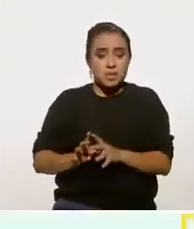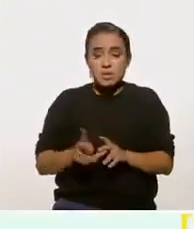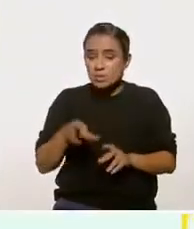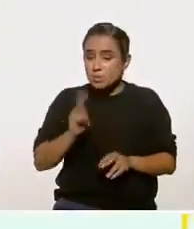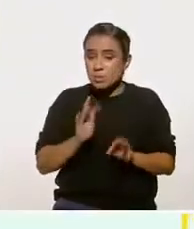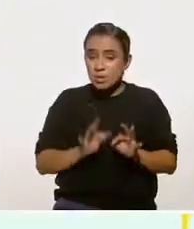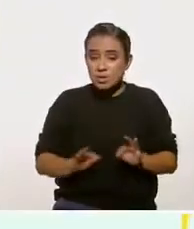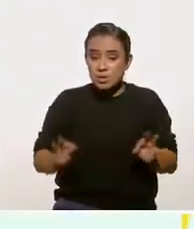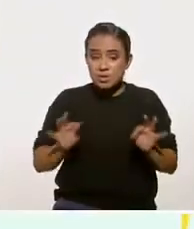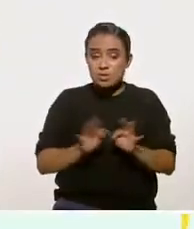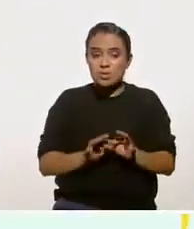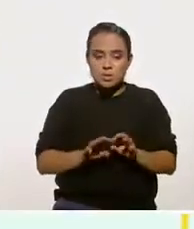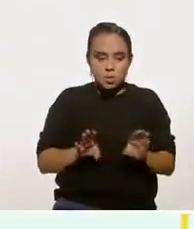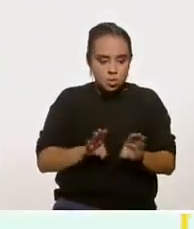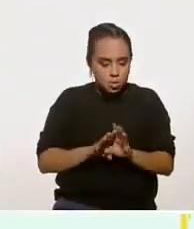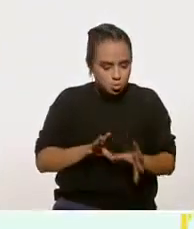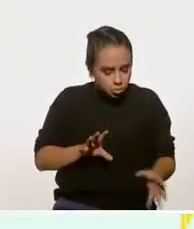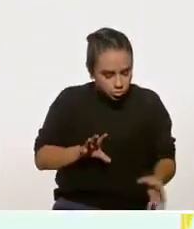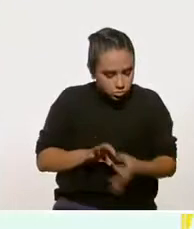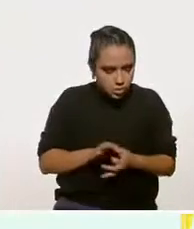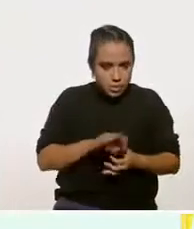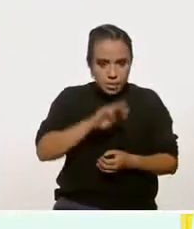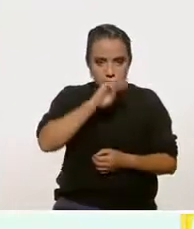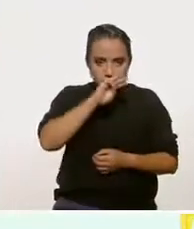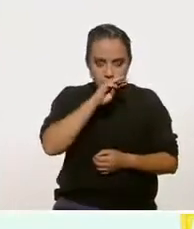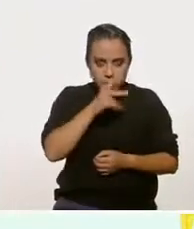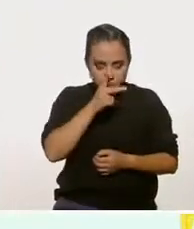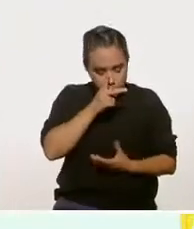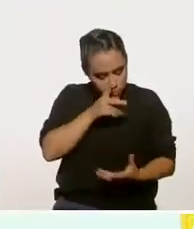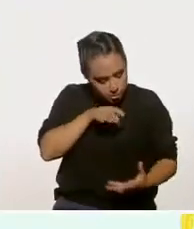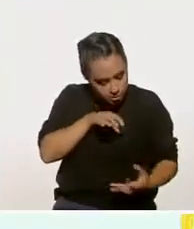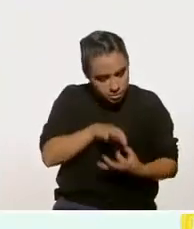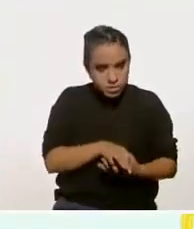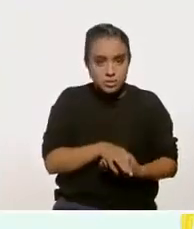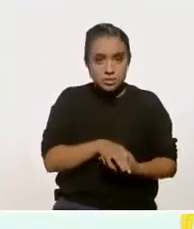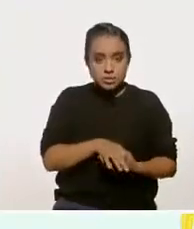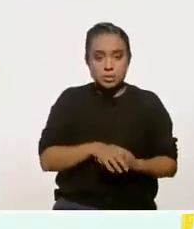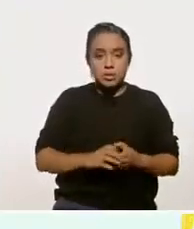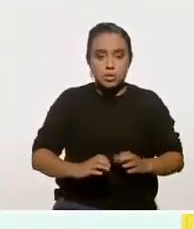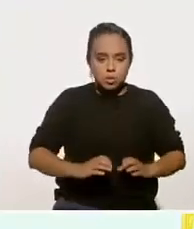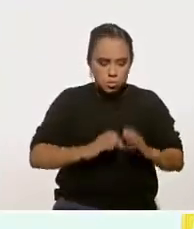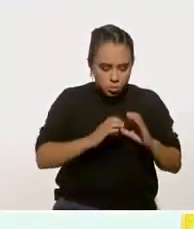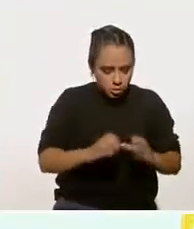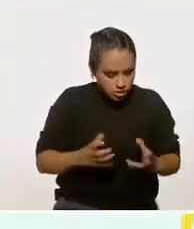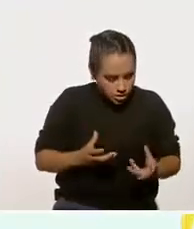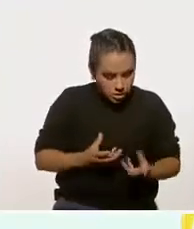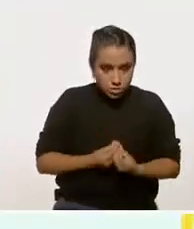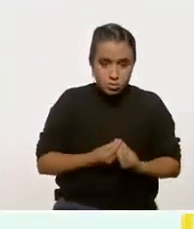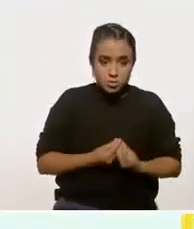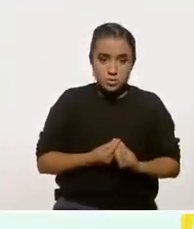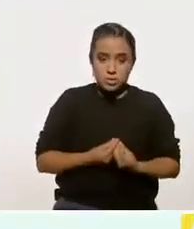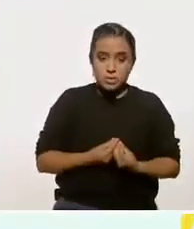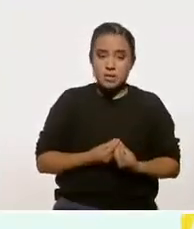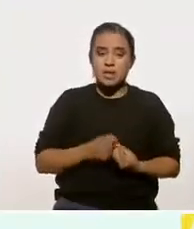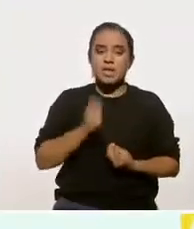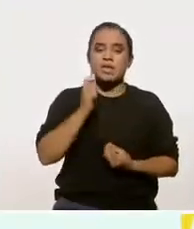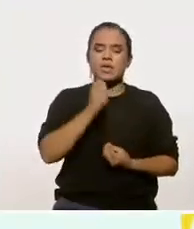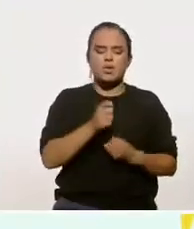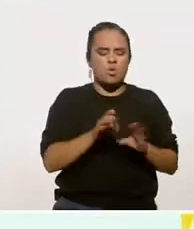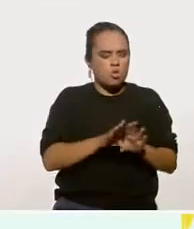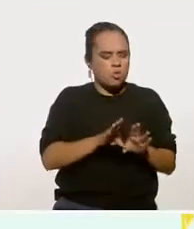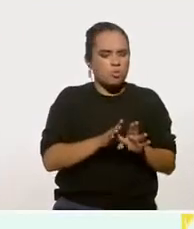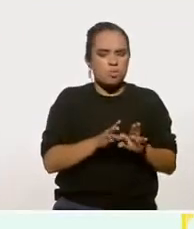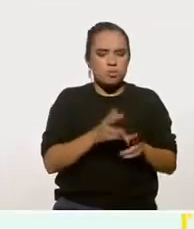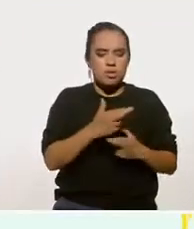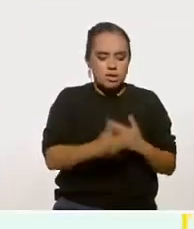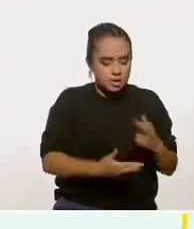un maternaje y a un paternaje cercano, ¿no? A un cuidado muy cercano, que tenga que ver con regresarles